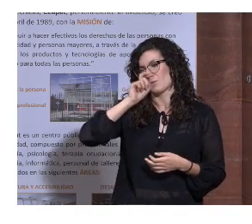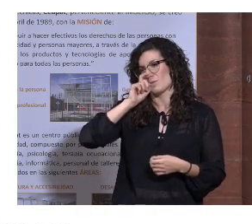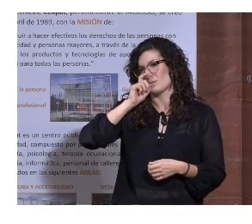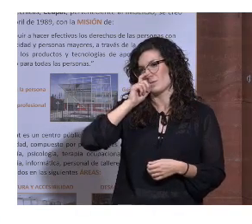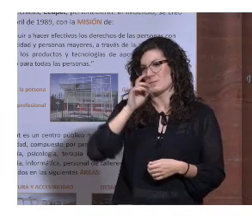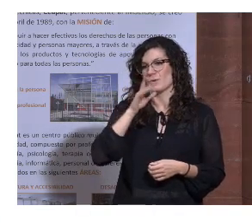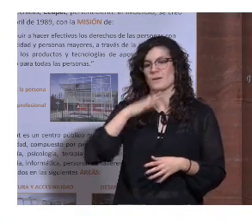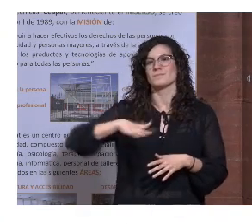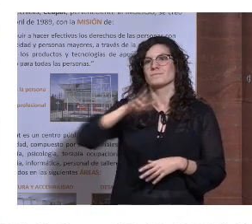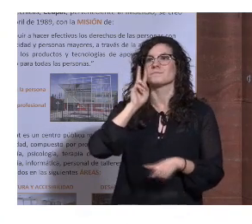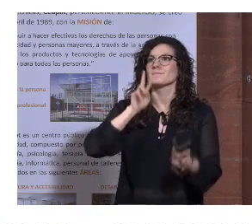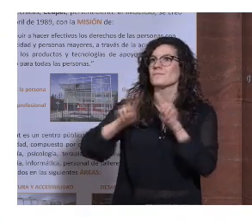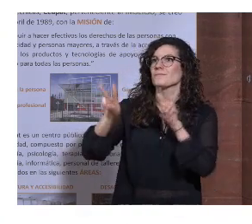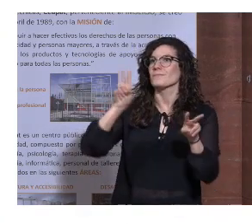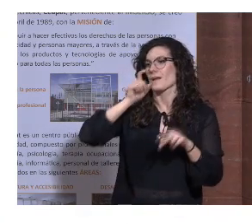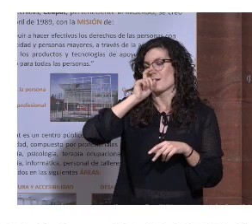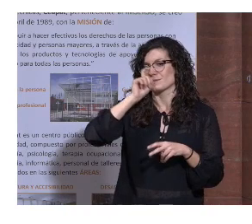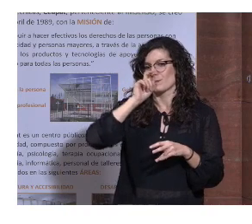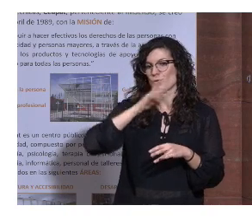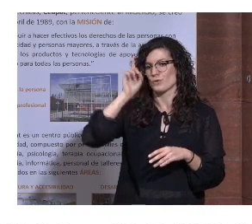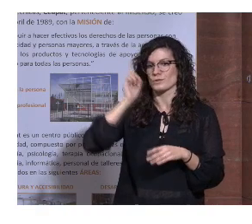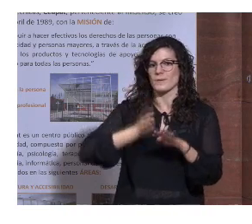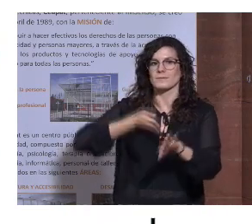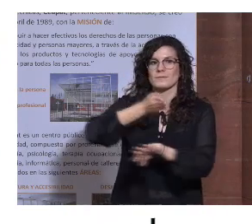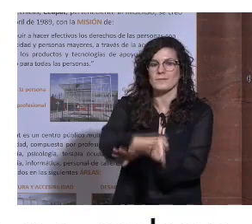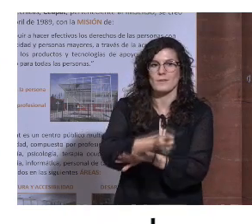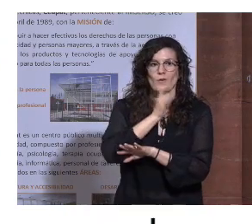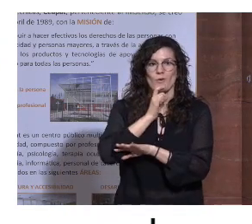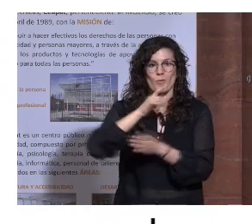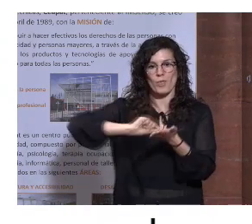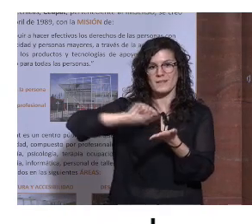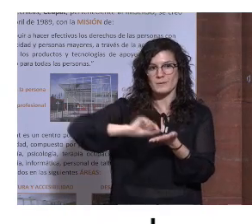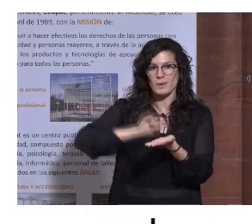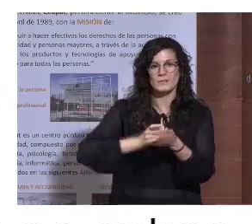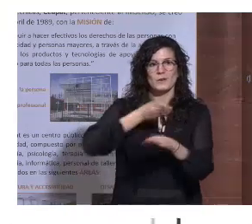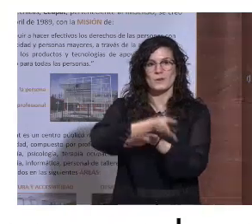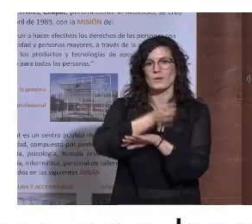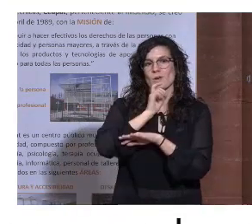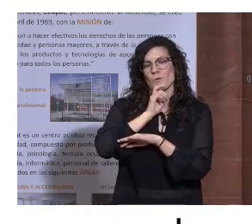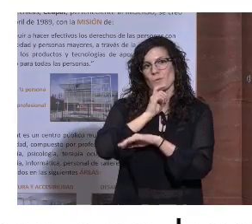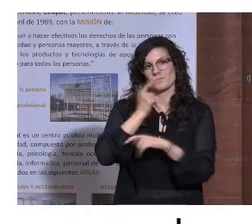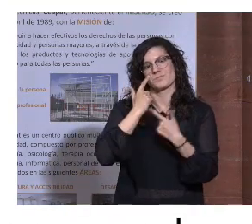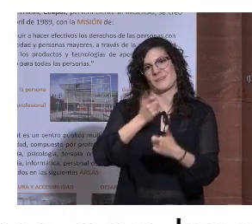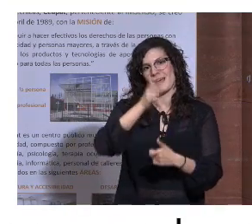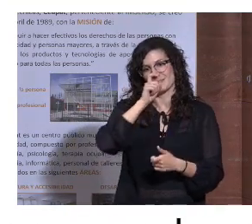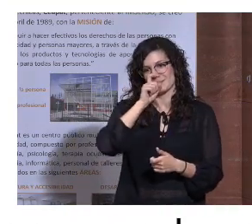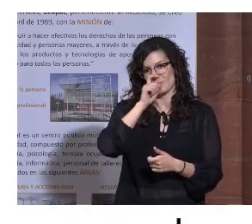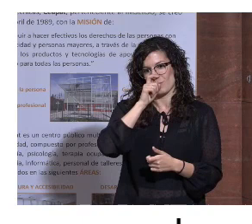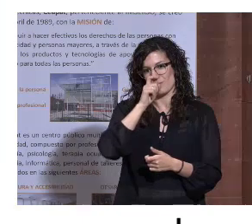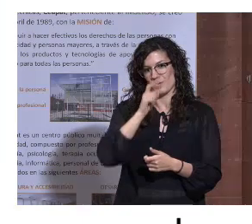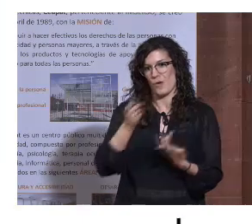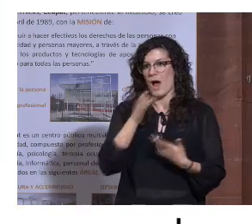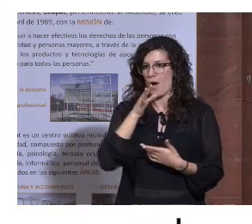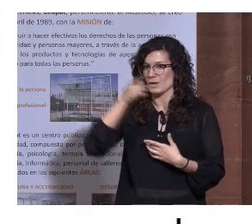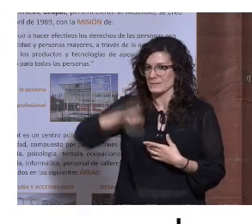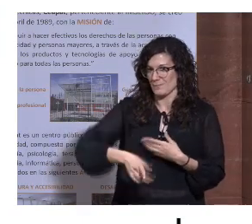en los sitios y no saber cómo llegar hasta el despacho que nos han dicho y todo este tipo de cosas, pues es algo que nos sucede